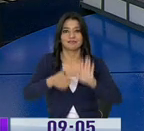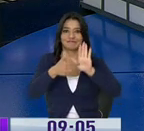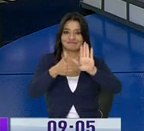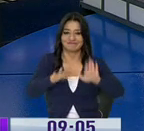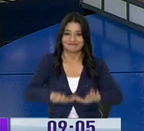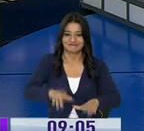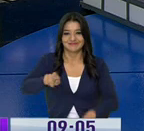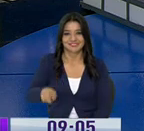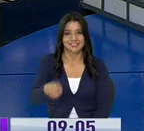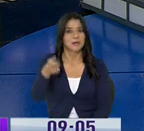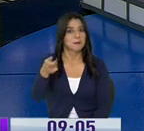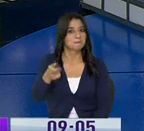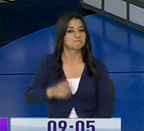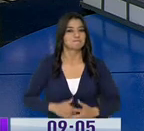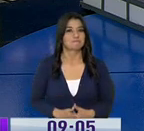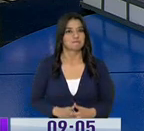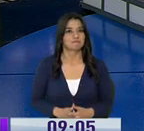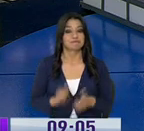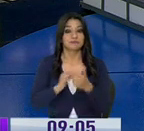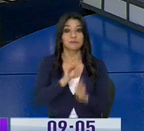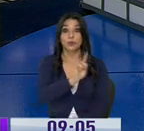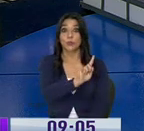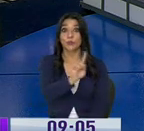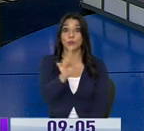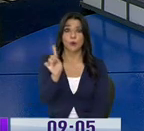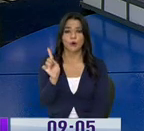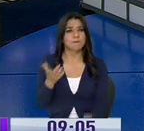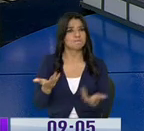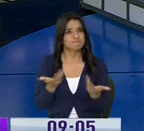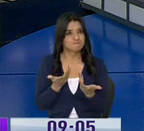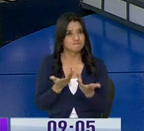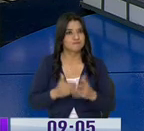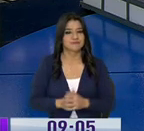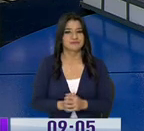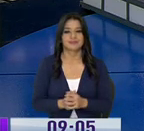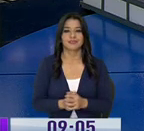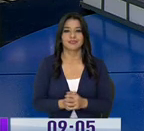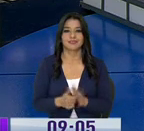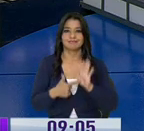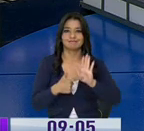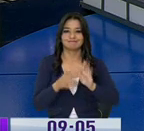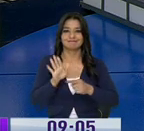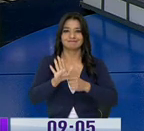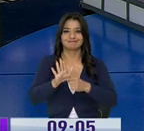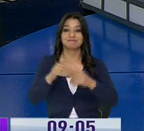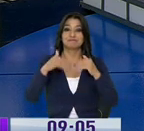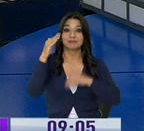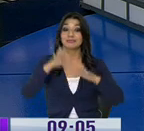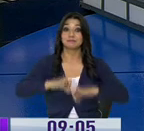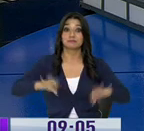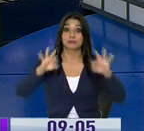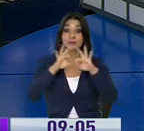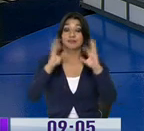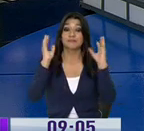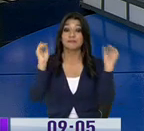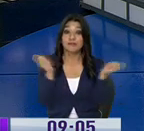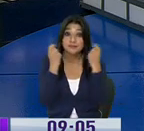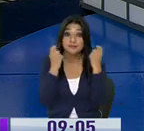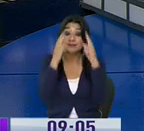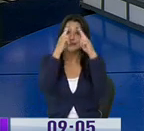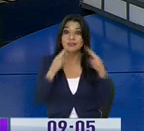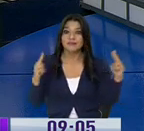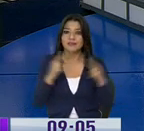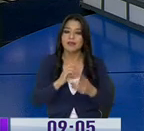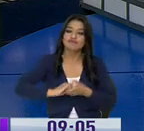prestigioso medio de comunicación. Y cada uno, pues, resaltó los presentes que lo más importante en estas fechas, sin duda,